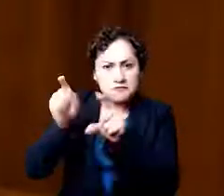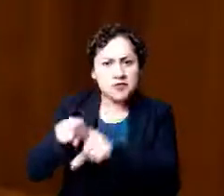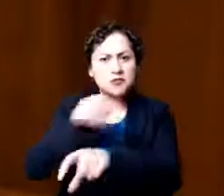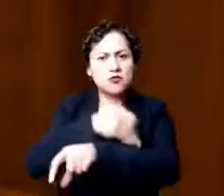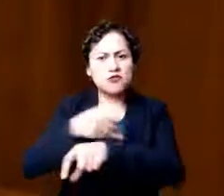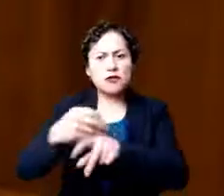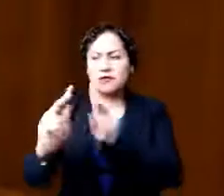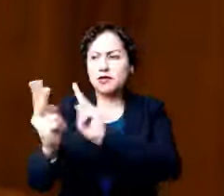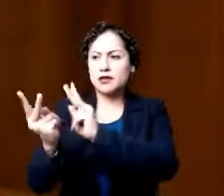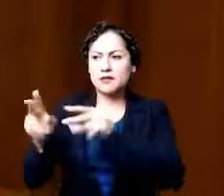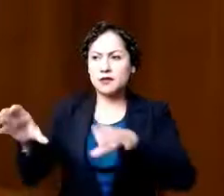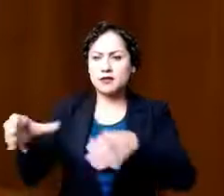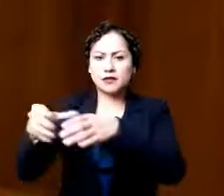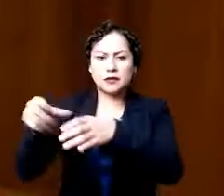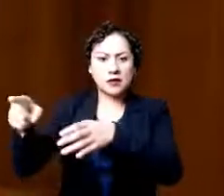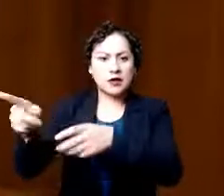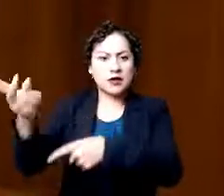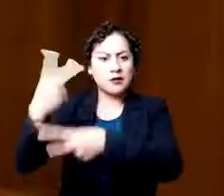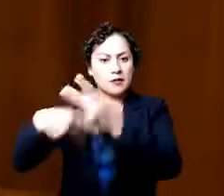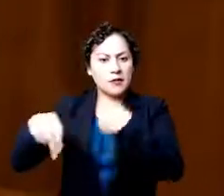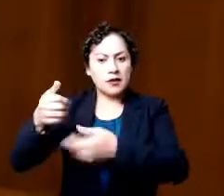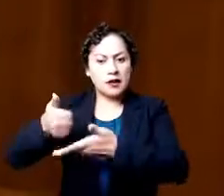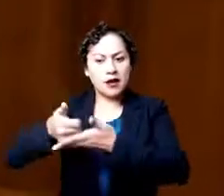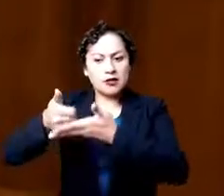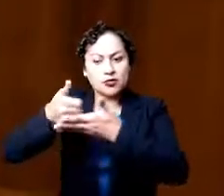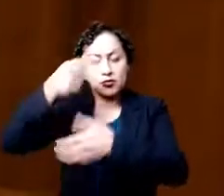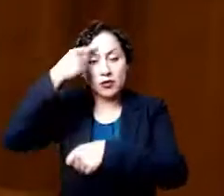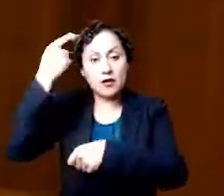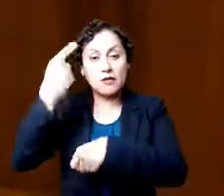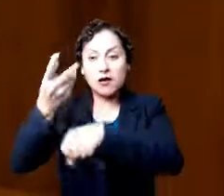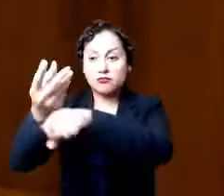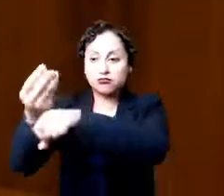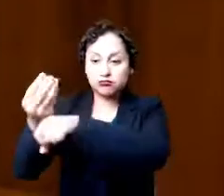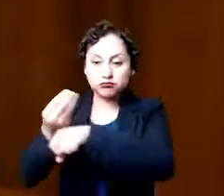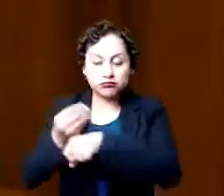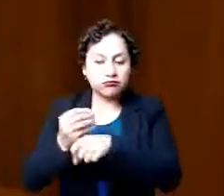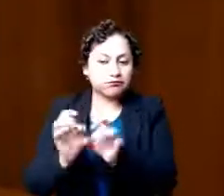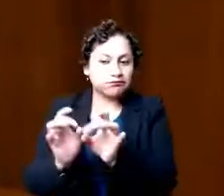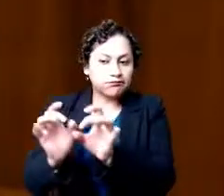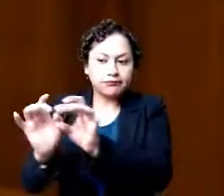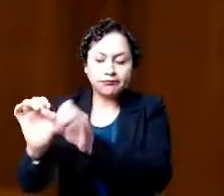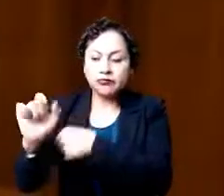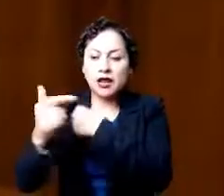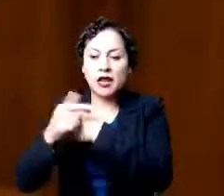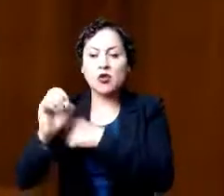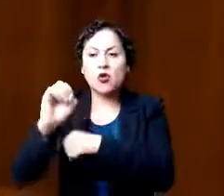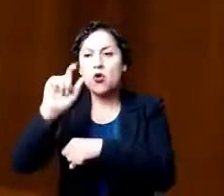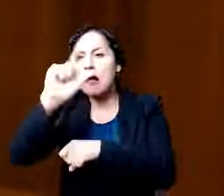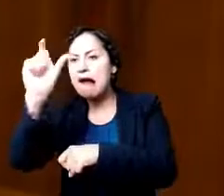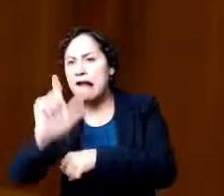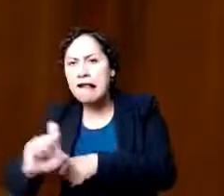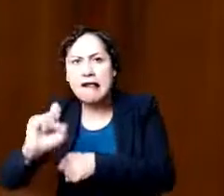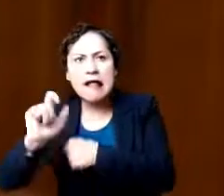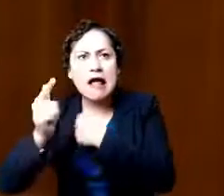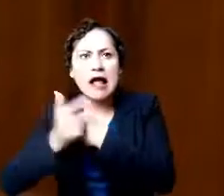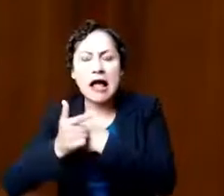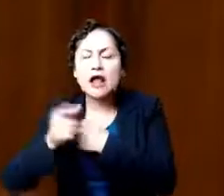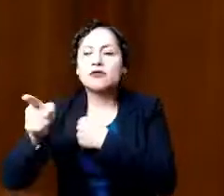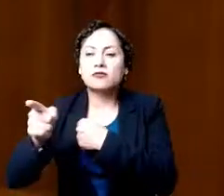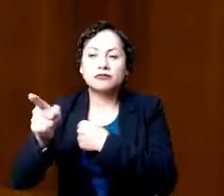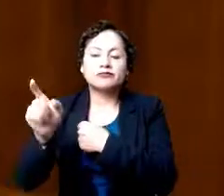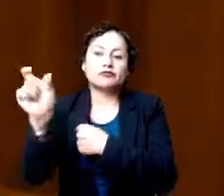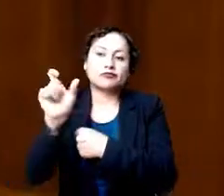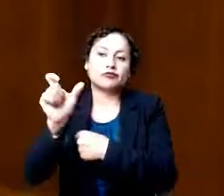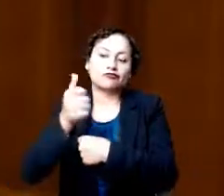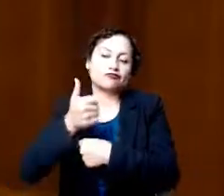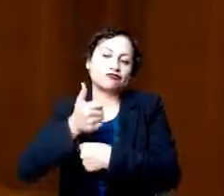que han llegado a ayudarnos a reparar algunos daños, algunas afectaciones o actos vandálicos en los parques, cuando desafortunadamente se dan las cosas